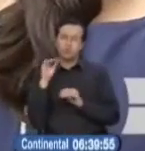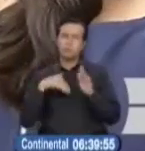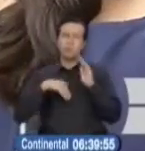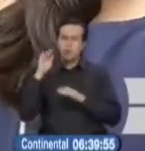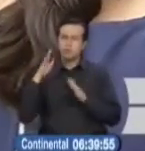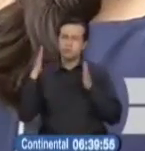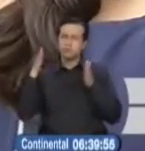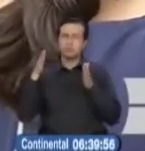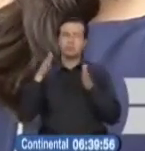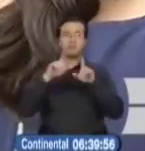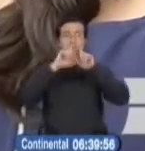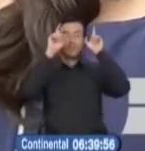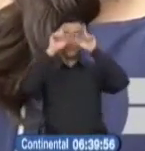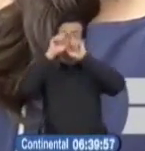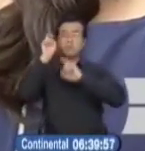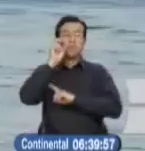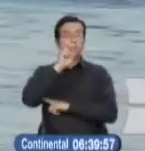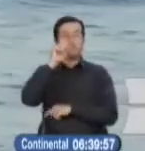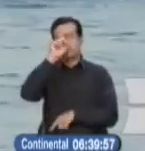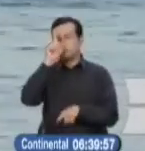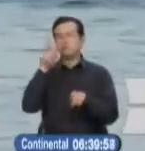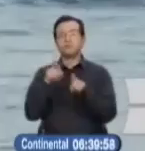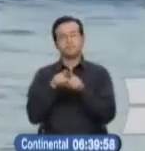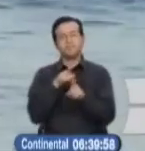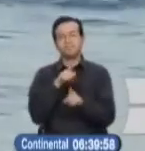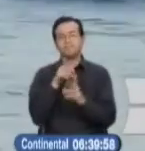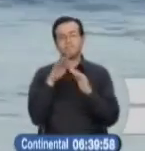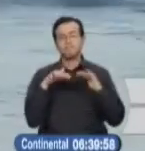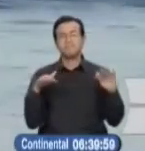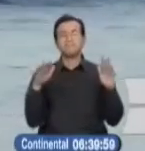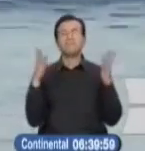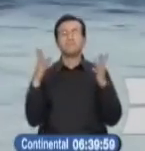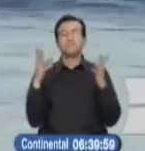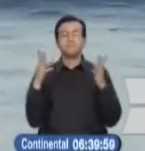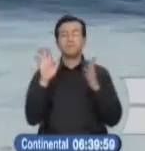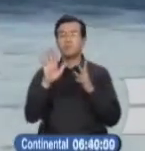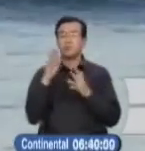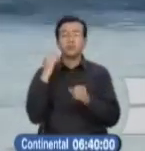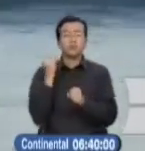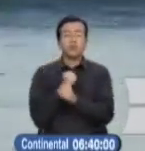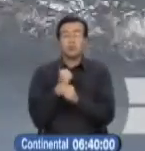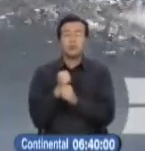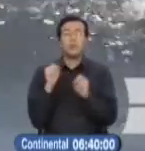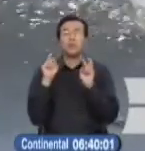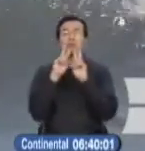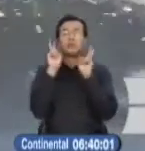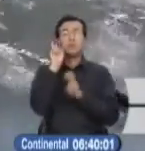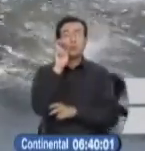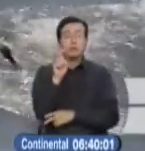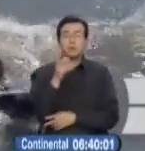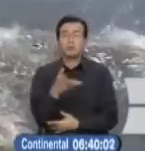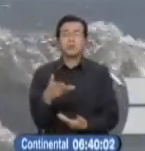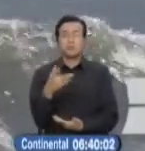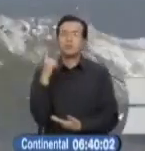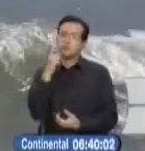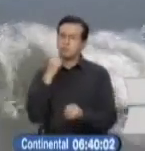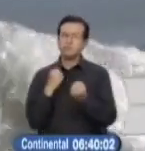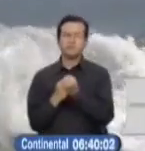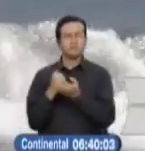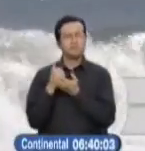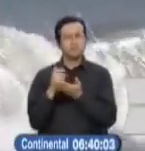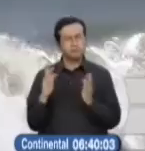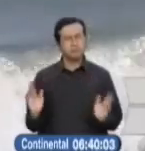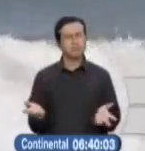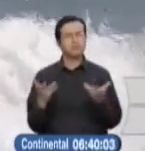operadoras turísticas y agencias de viaje coinciden en que al ser poblaciones cuyo principal ingreso proviene de este rubro, hay que seguir